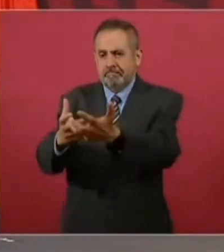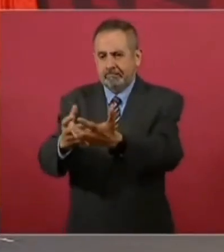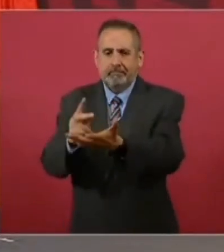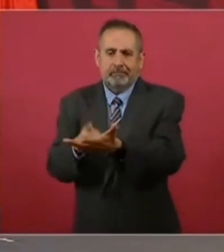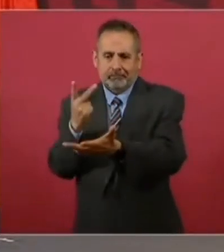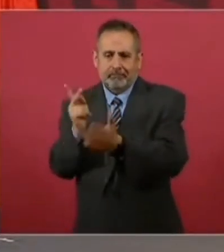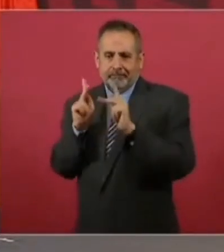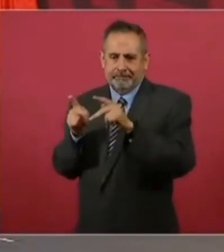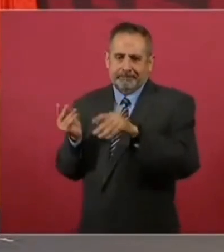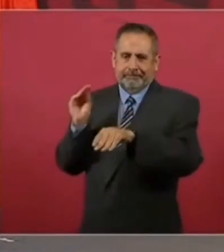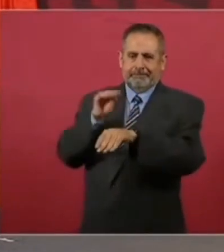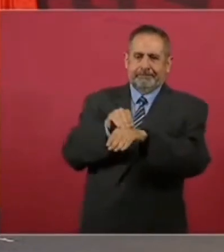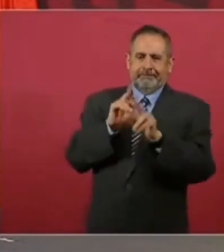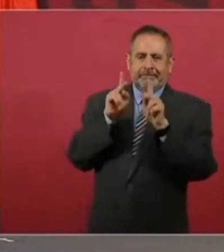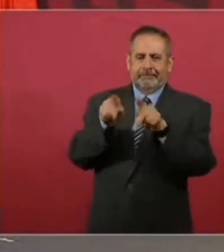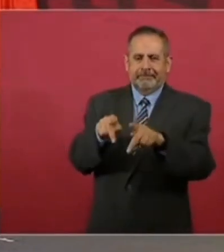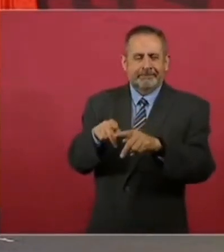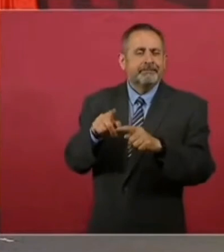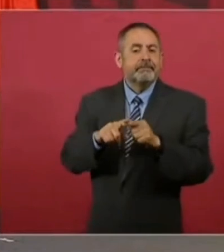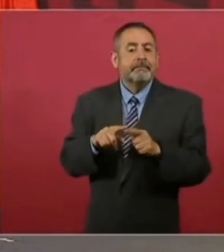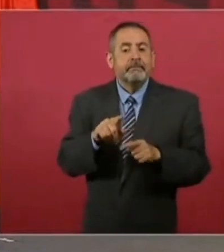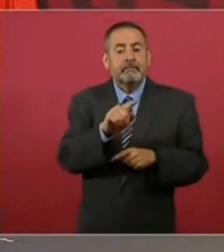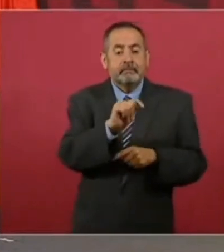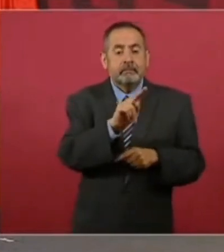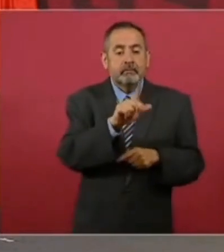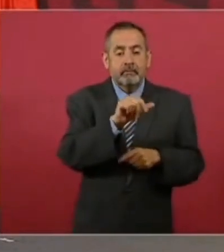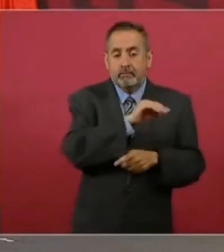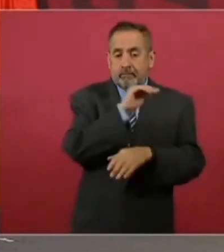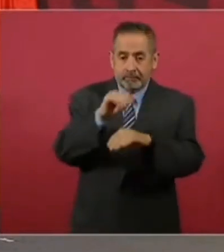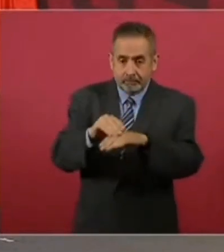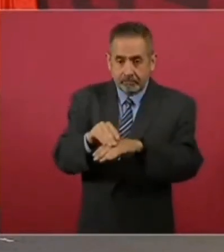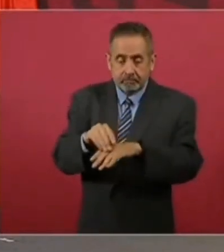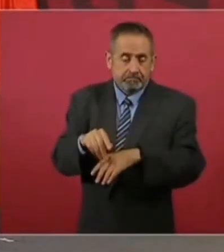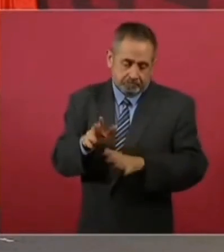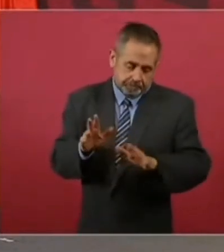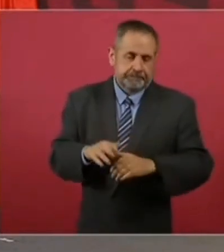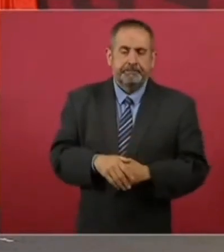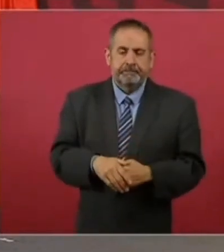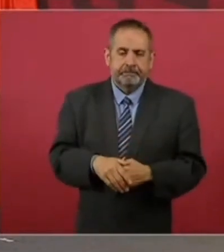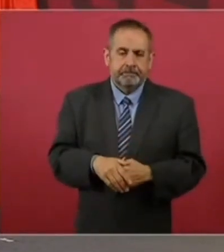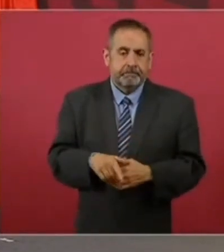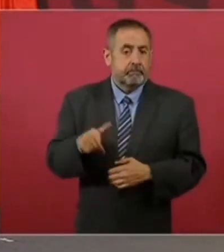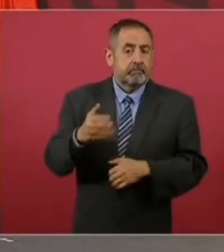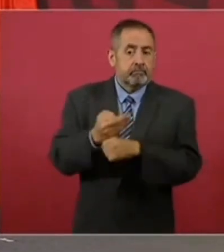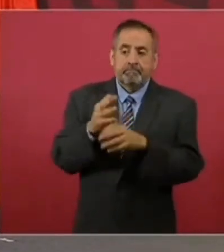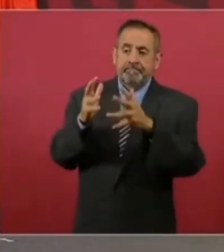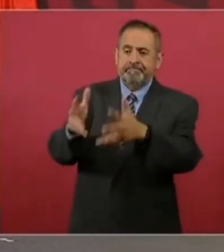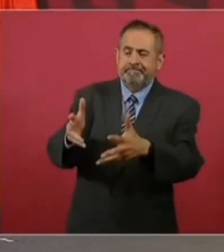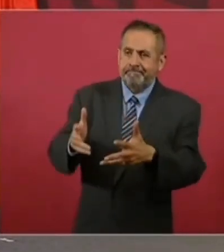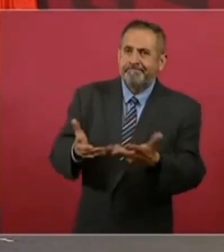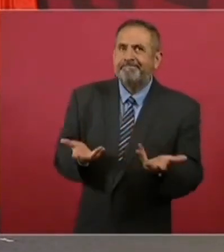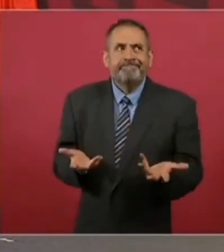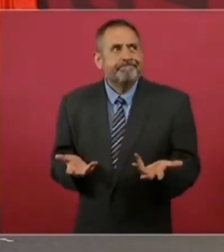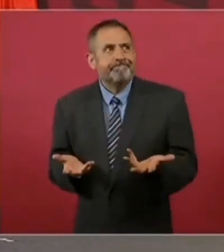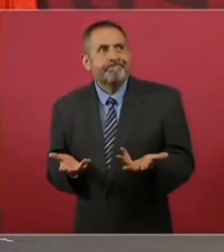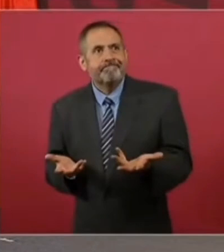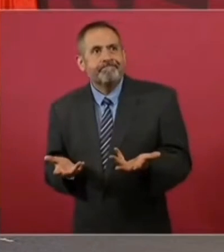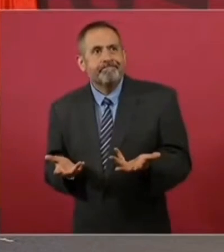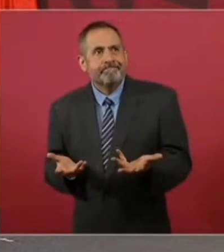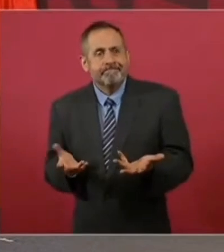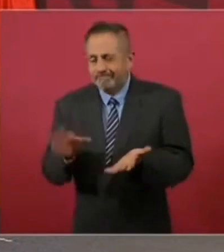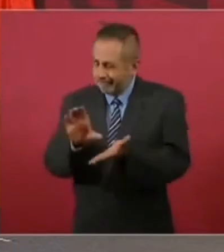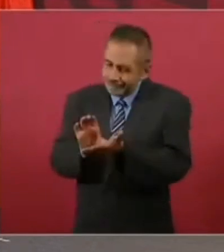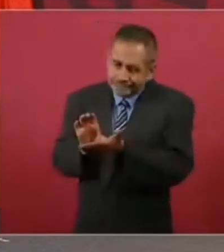a Tula, pues todo esto se quedó ahí arrumbado y decidimos